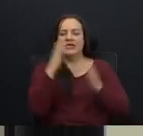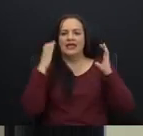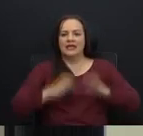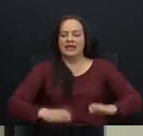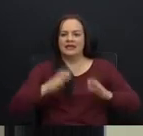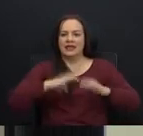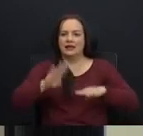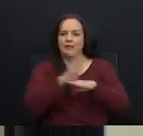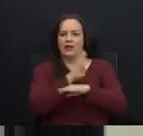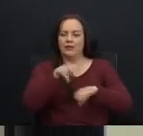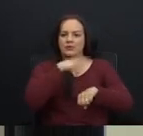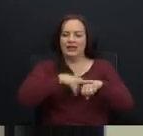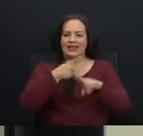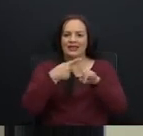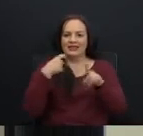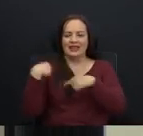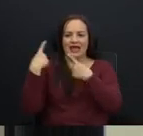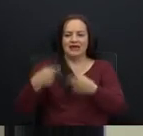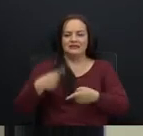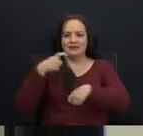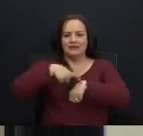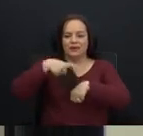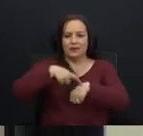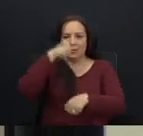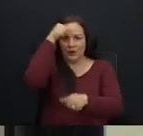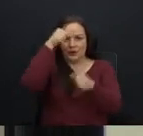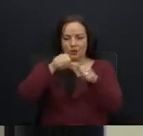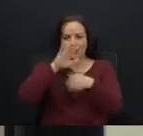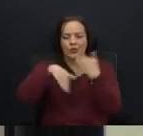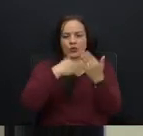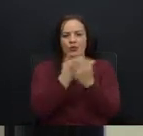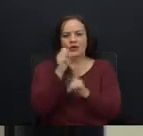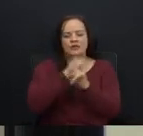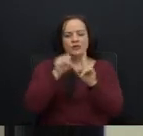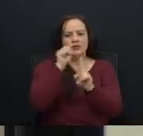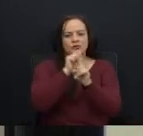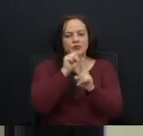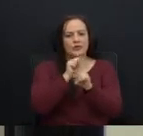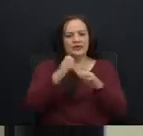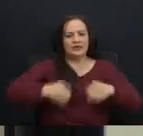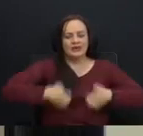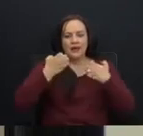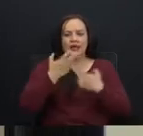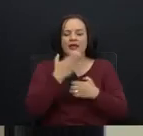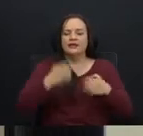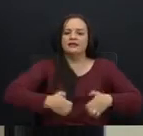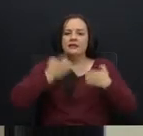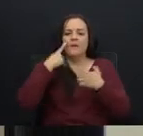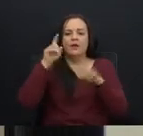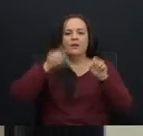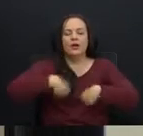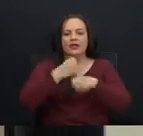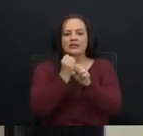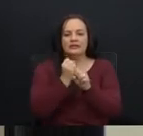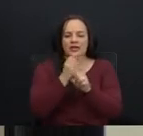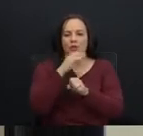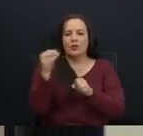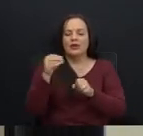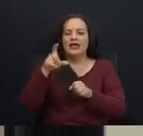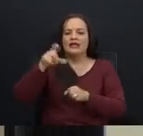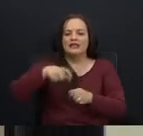hace muchísimo tiempo. Recordé todo aquel lío existencial que existe para poder hacer una transferencia